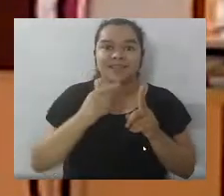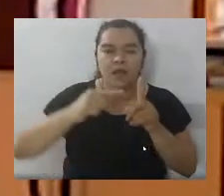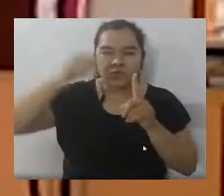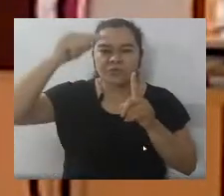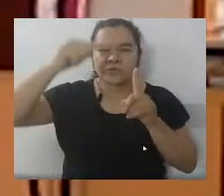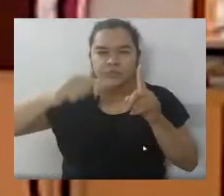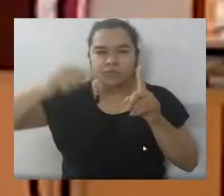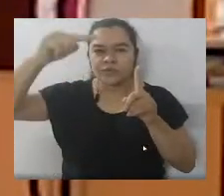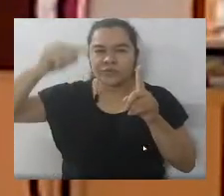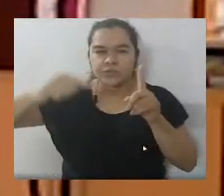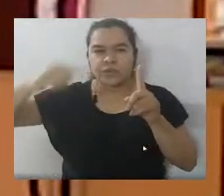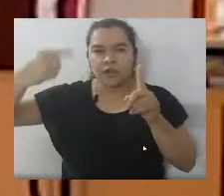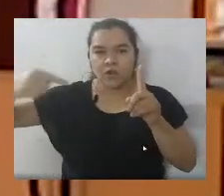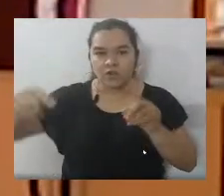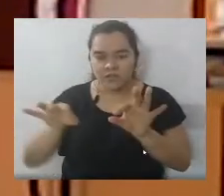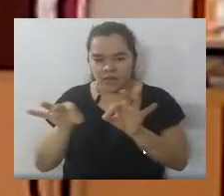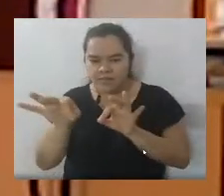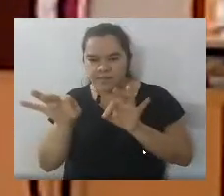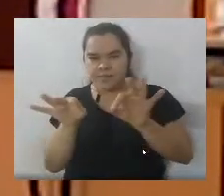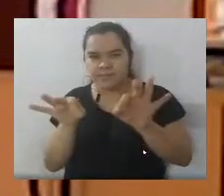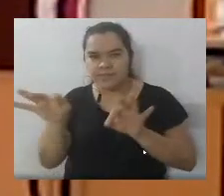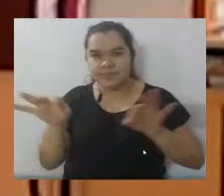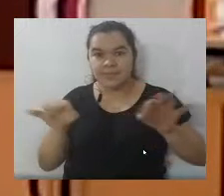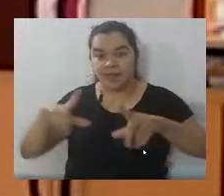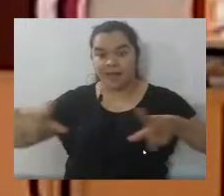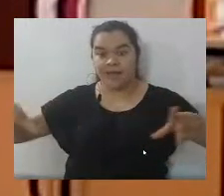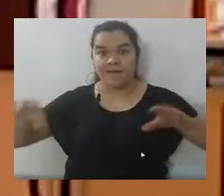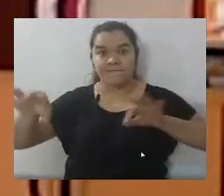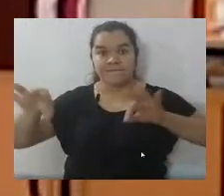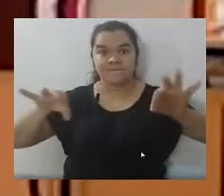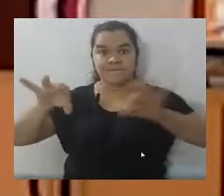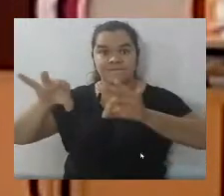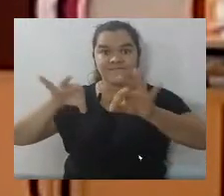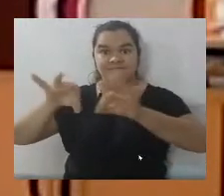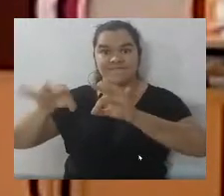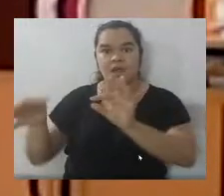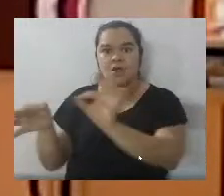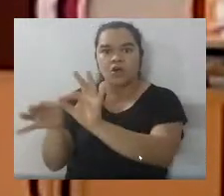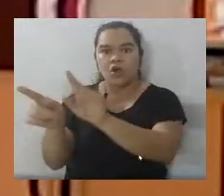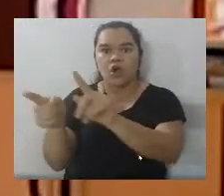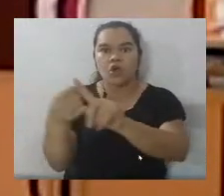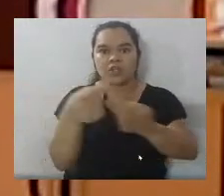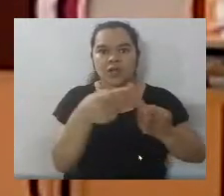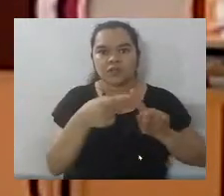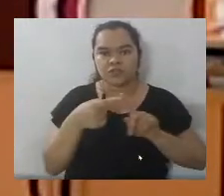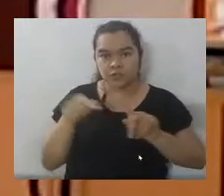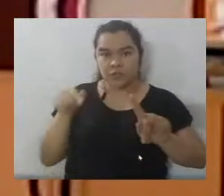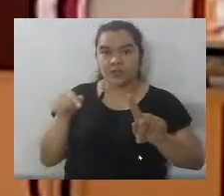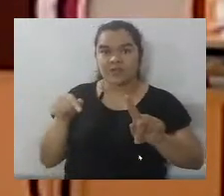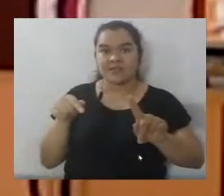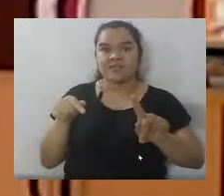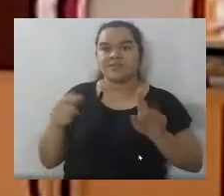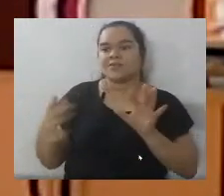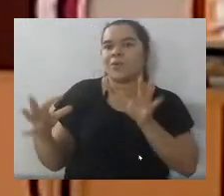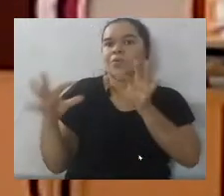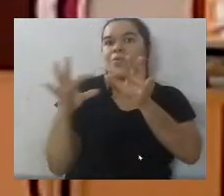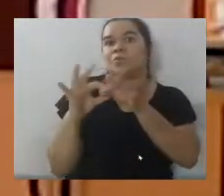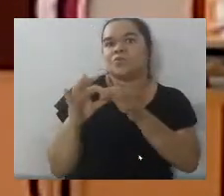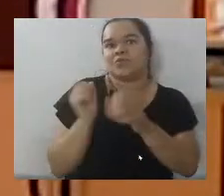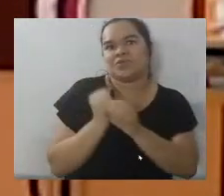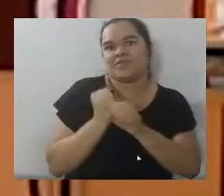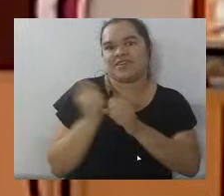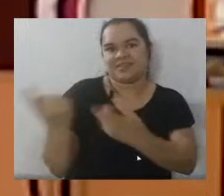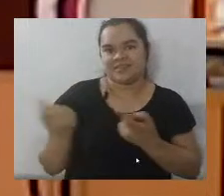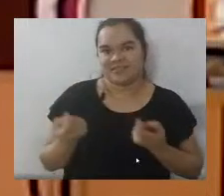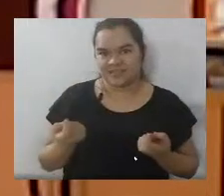energía se debe suministrar, requiere de conexiones que sean muy, muy, muy